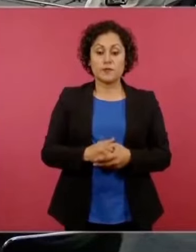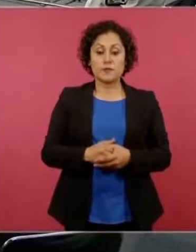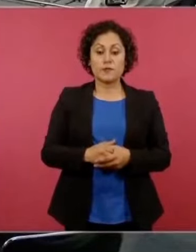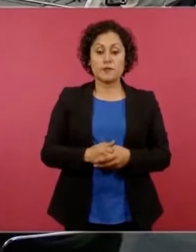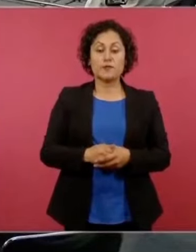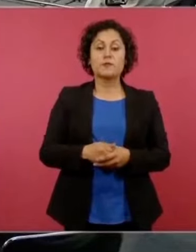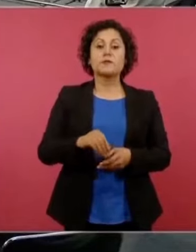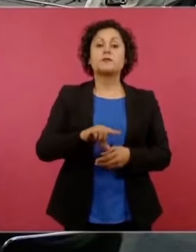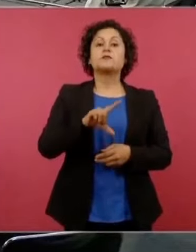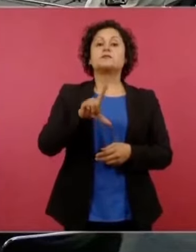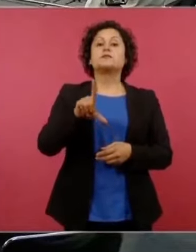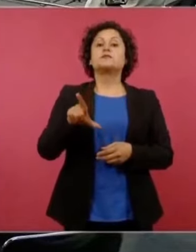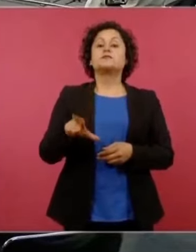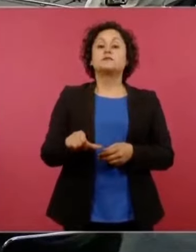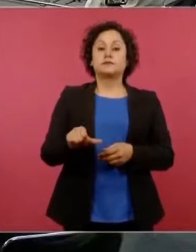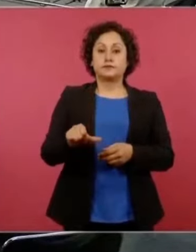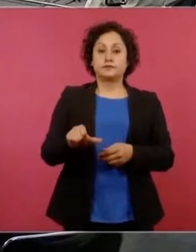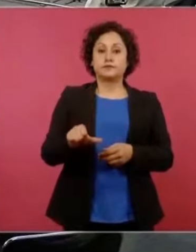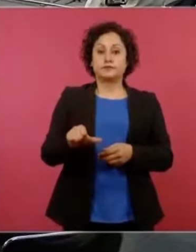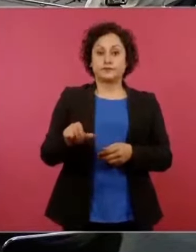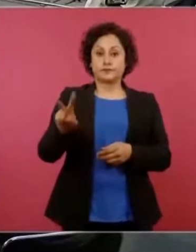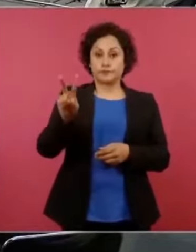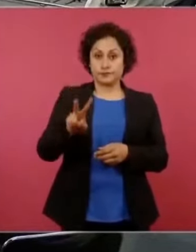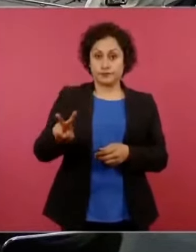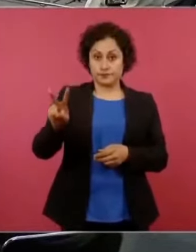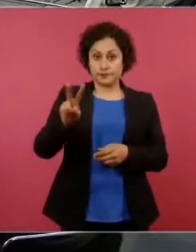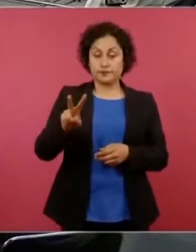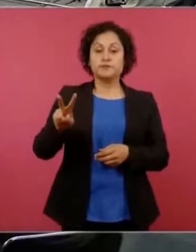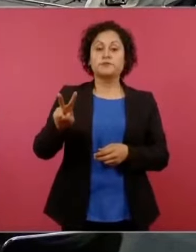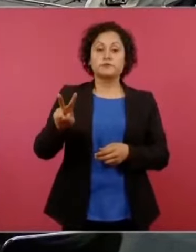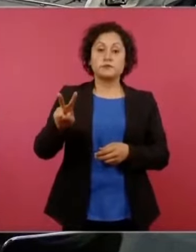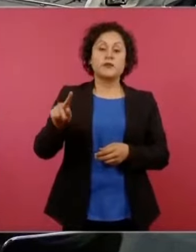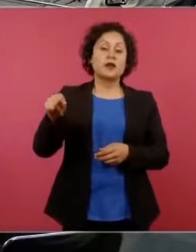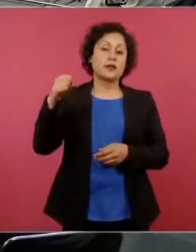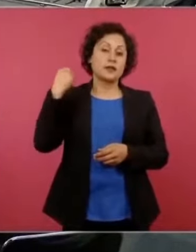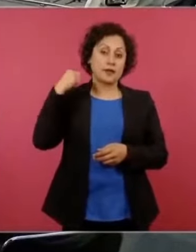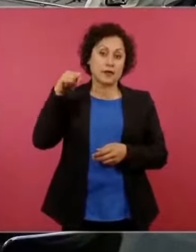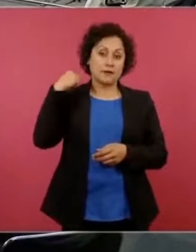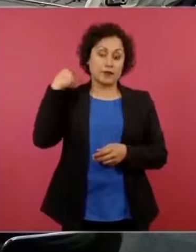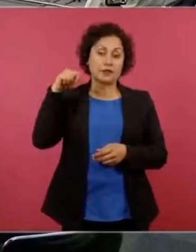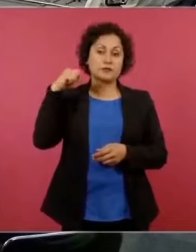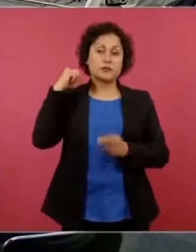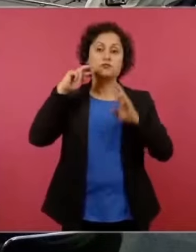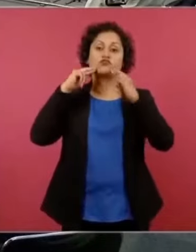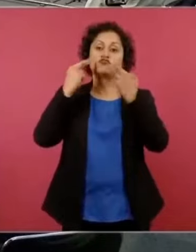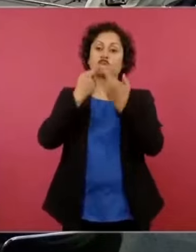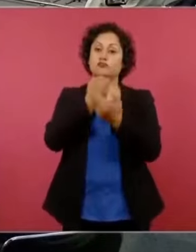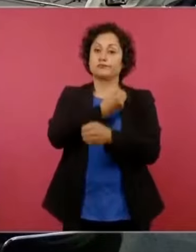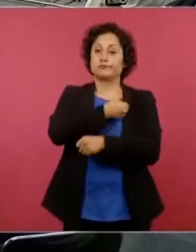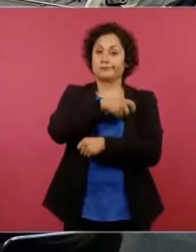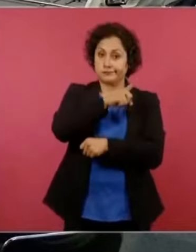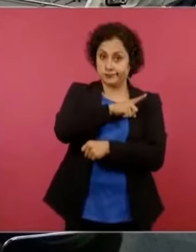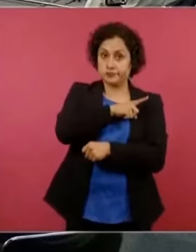reunión de salud en Tabasco y en Veracruz, o